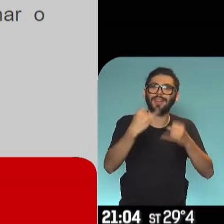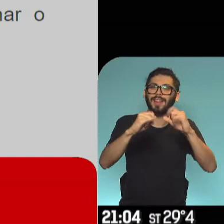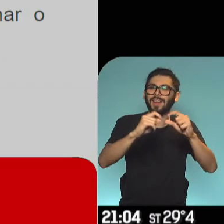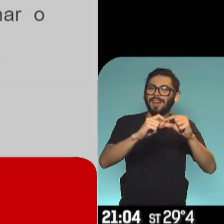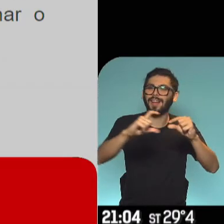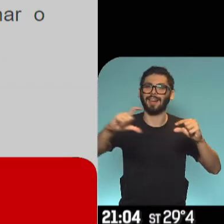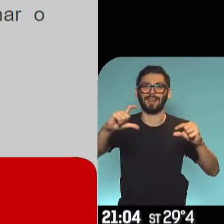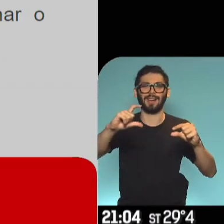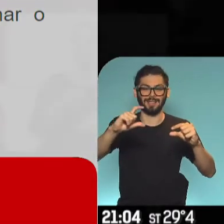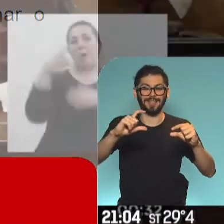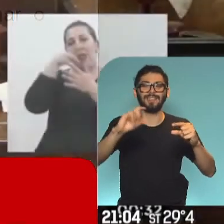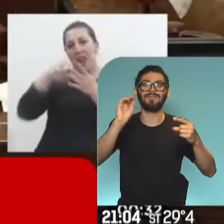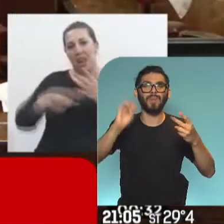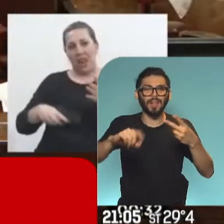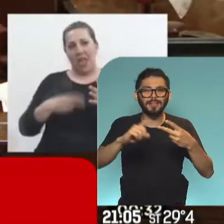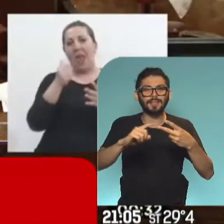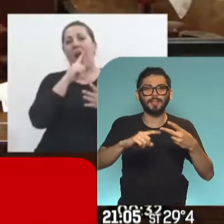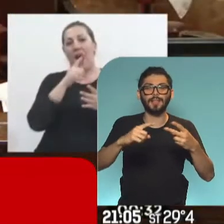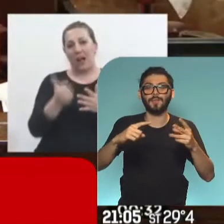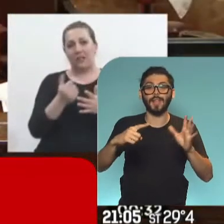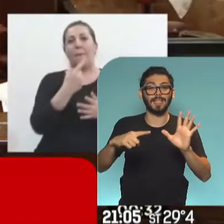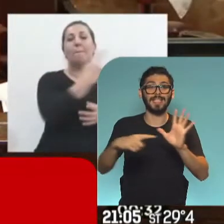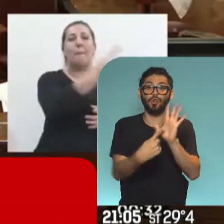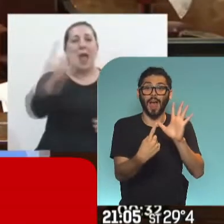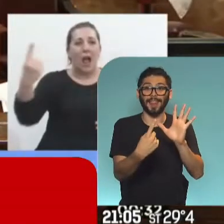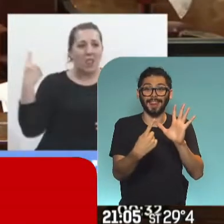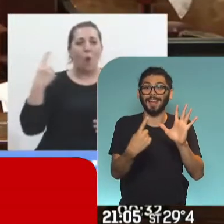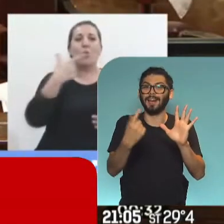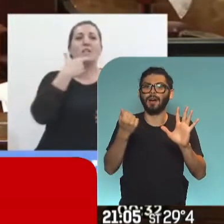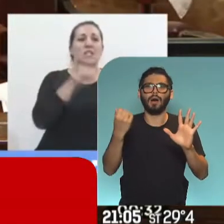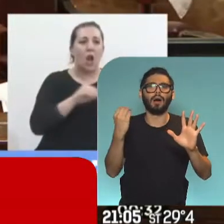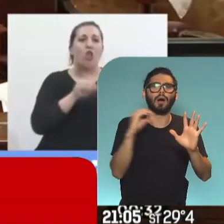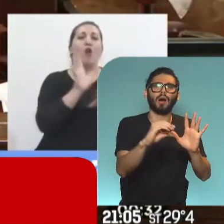lado la reasignación de los fondos a la ciudad de Buenos Aires. Un tema